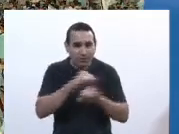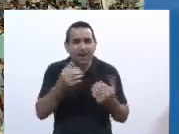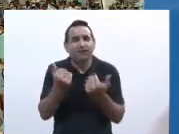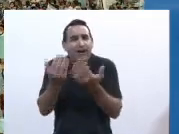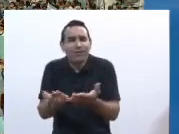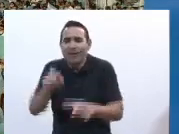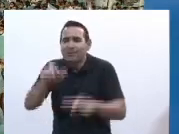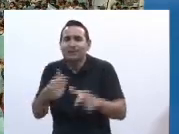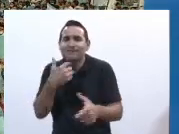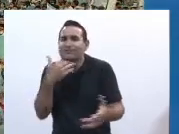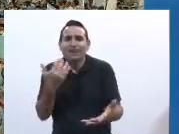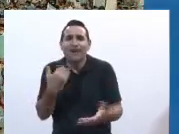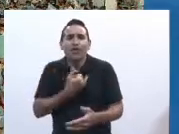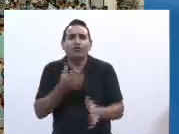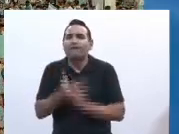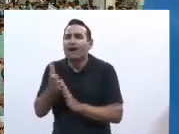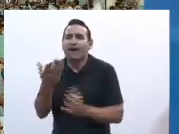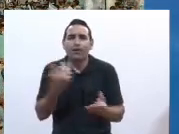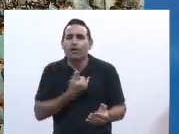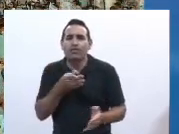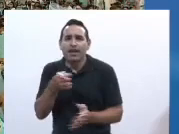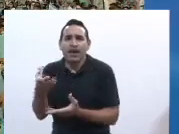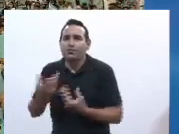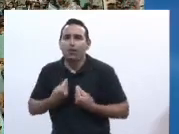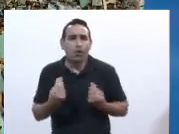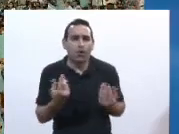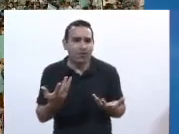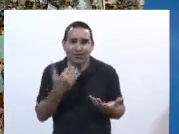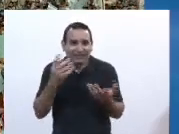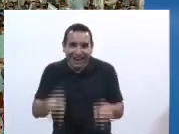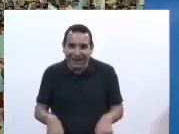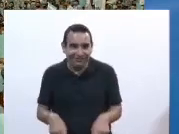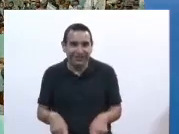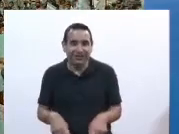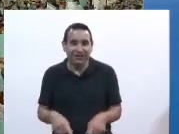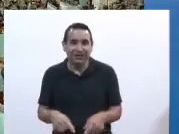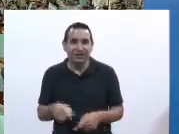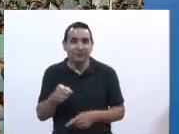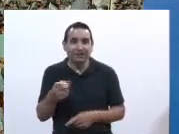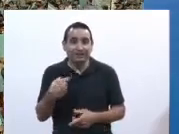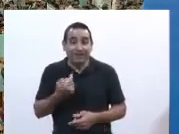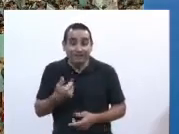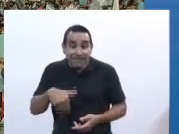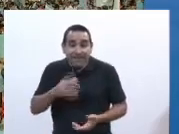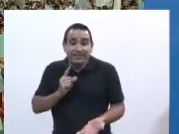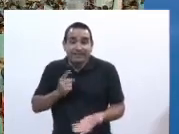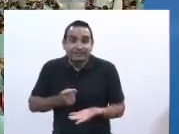no saben a dónde concurrir porque probablemente estén en la puerta de tomar esta decisión.